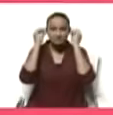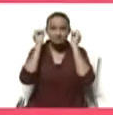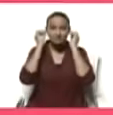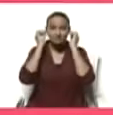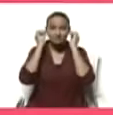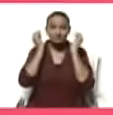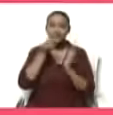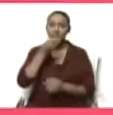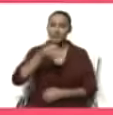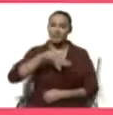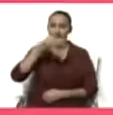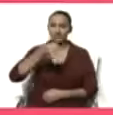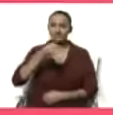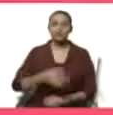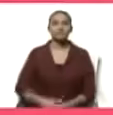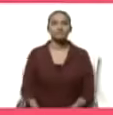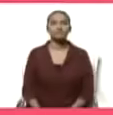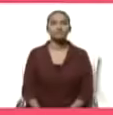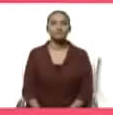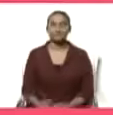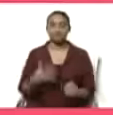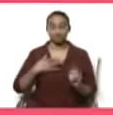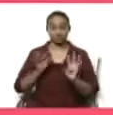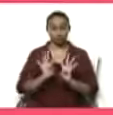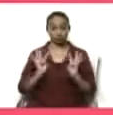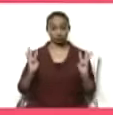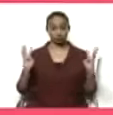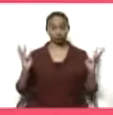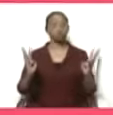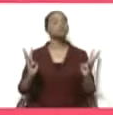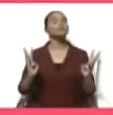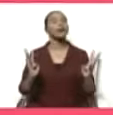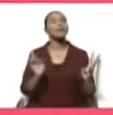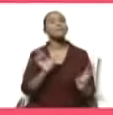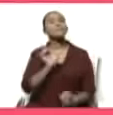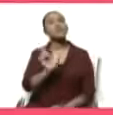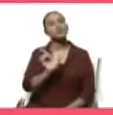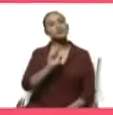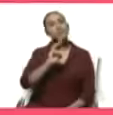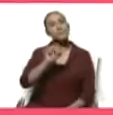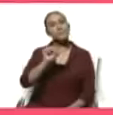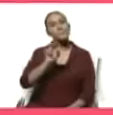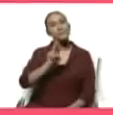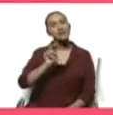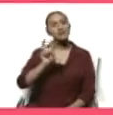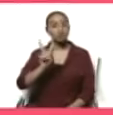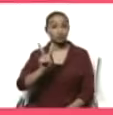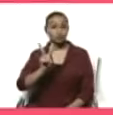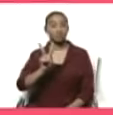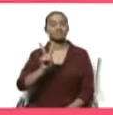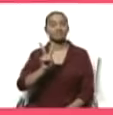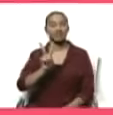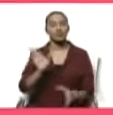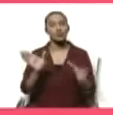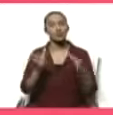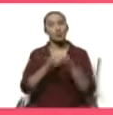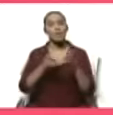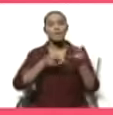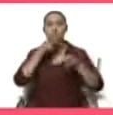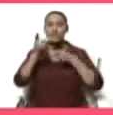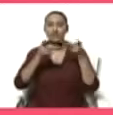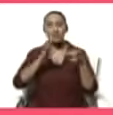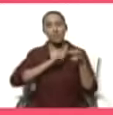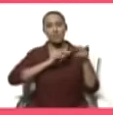venezolanas desde aquí desde su partido el partido socialista Unido de Venezuela el partido del comandante Chávez el